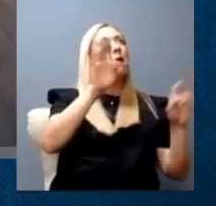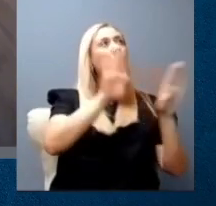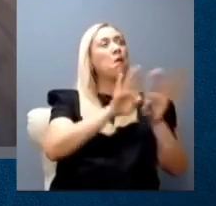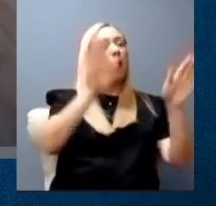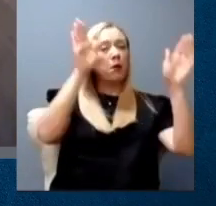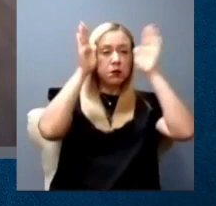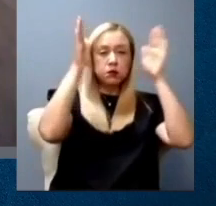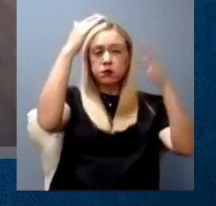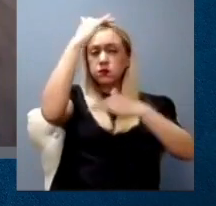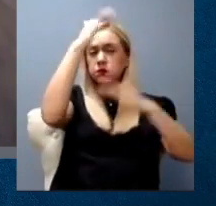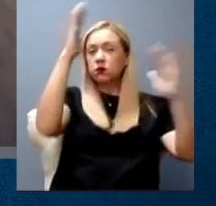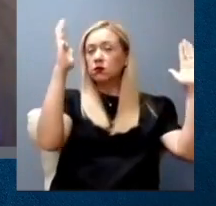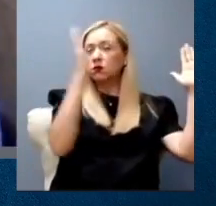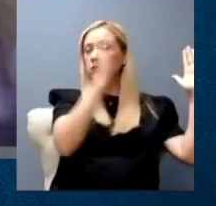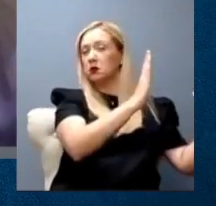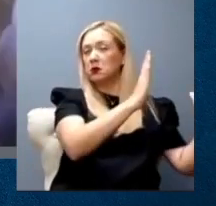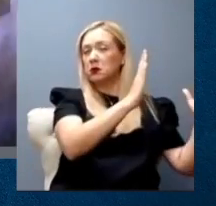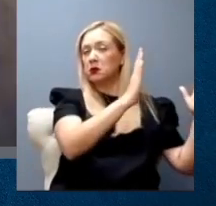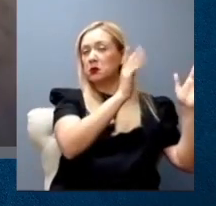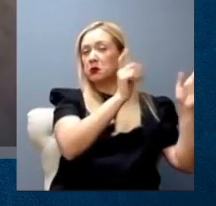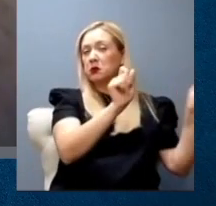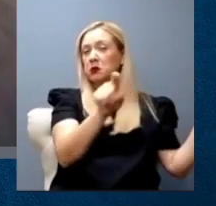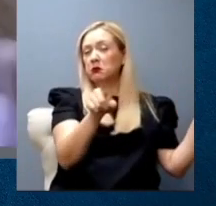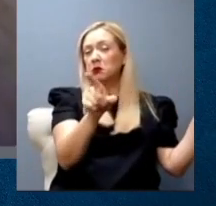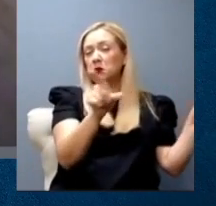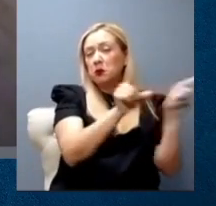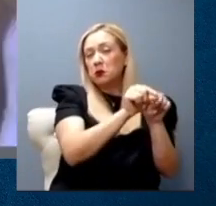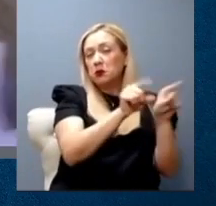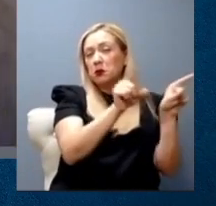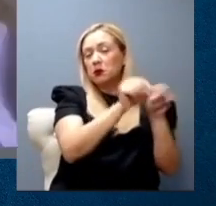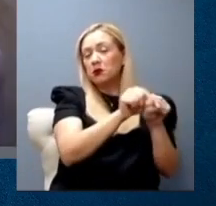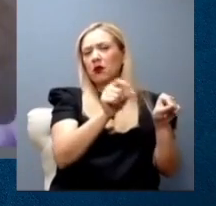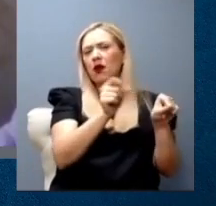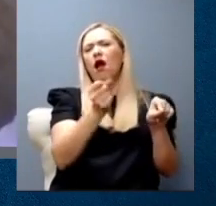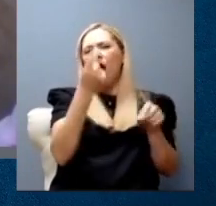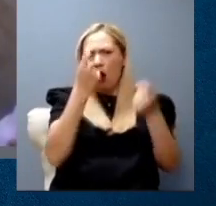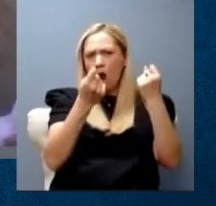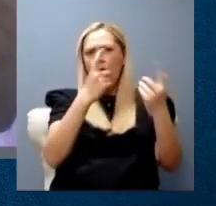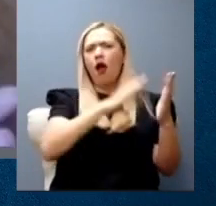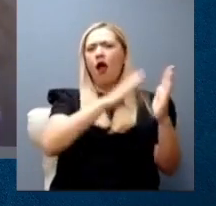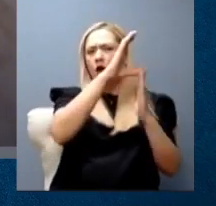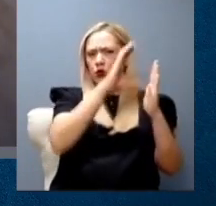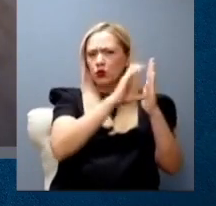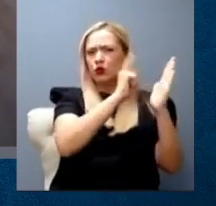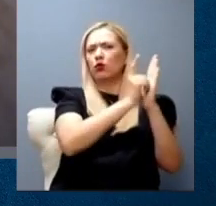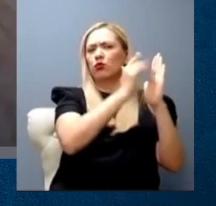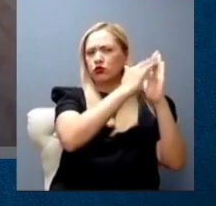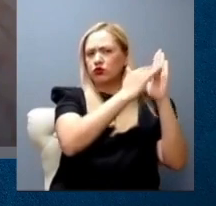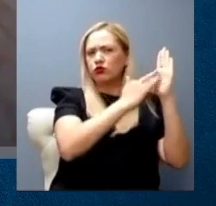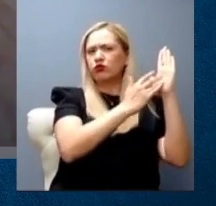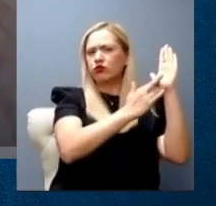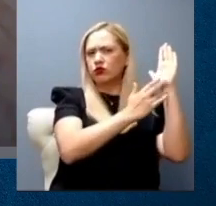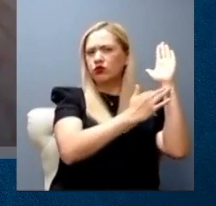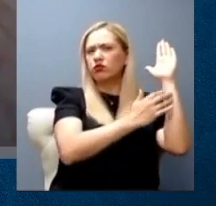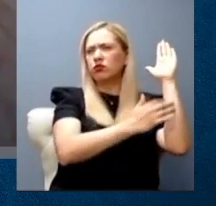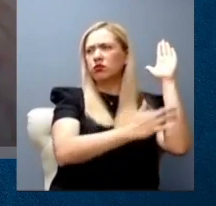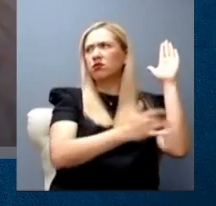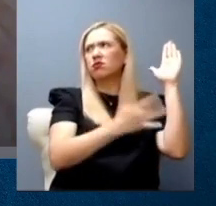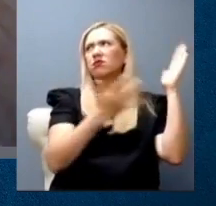decir. Además, contábamos, sí, con algunos textos constitucionales, pero textos